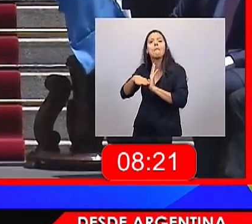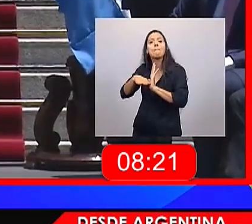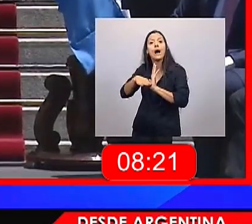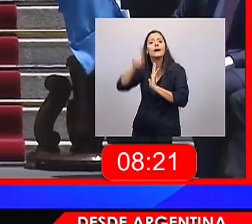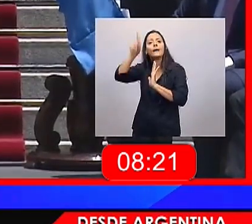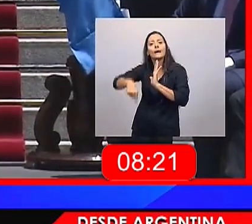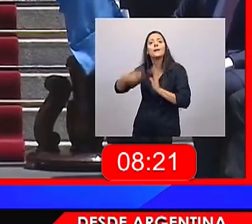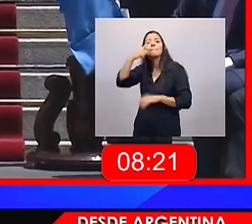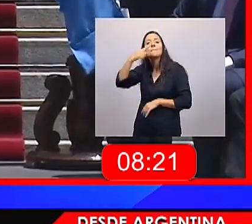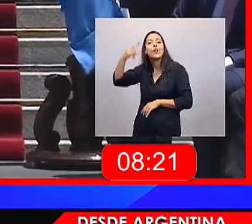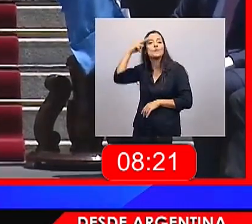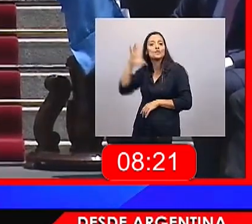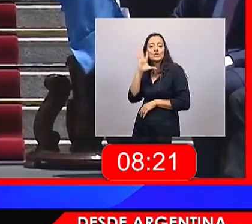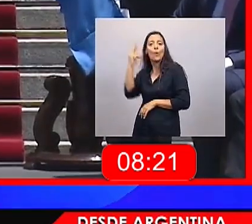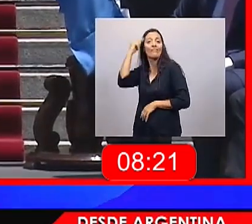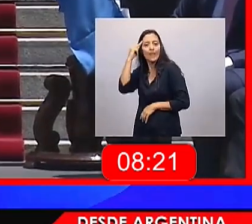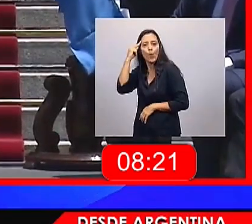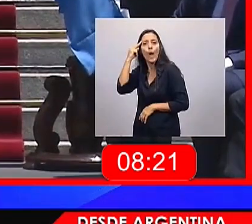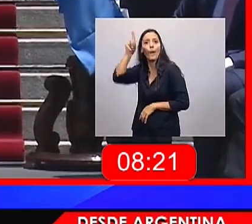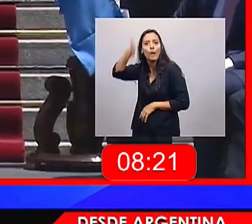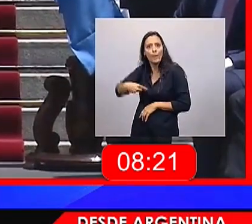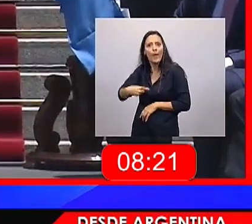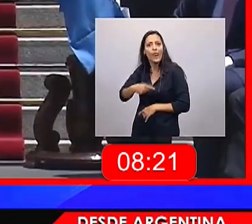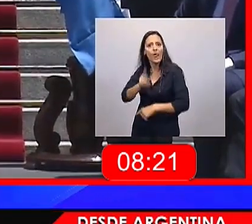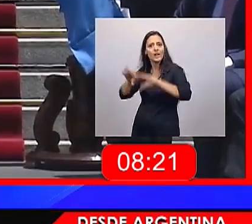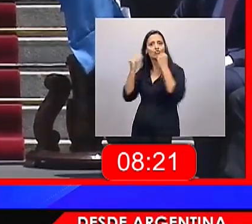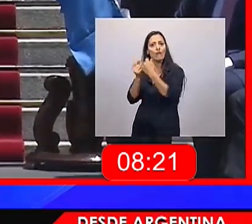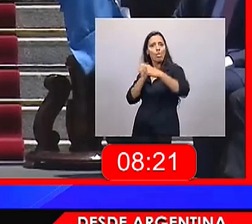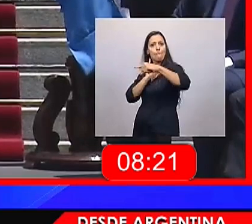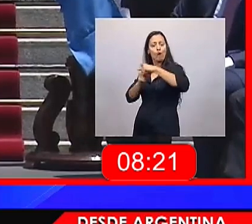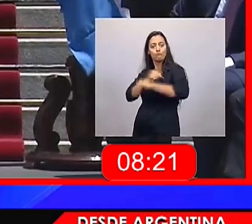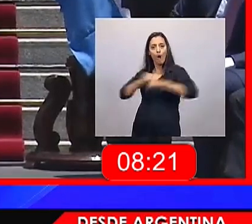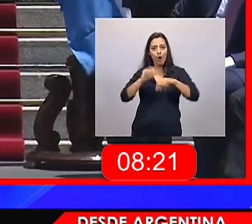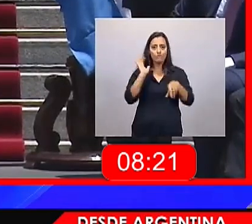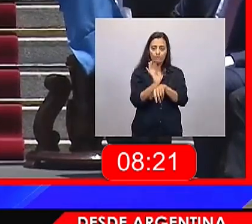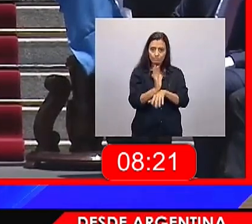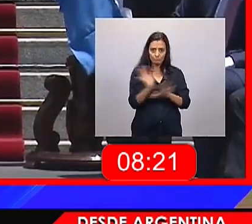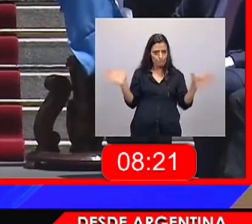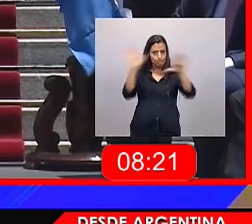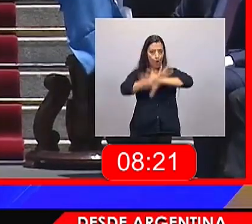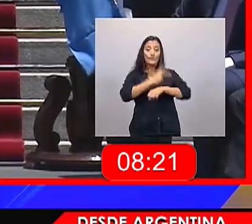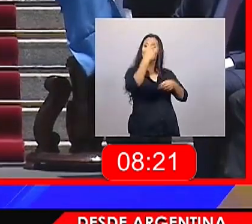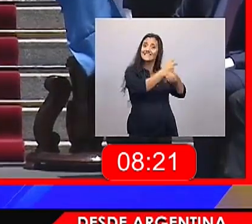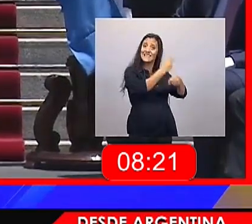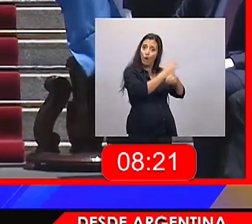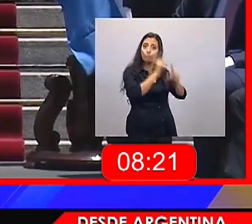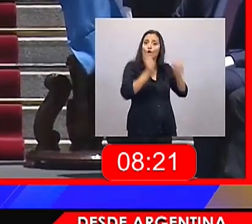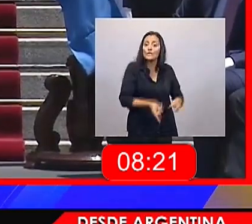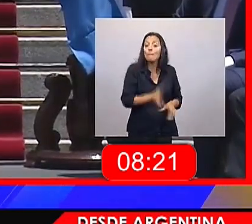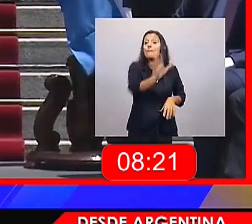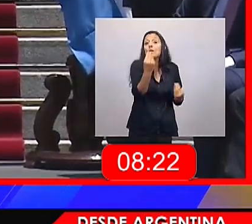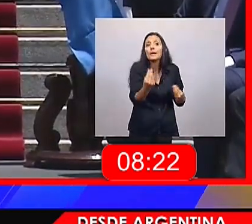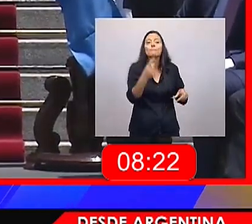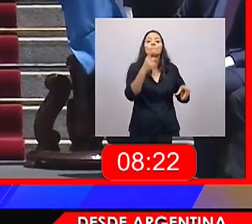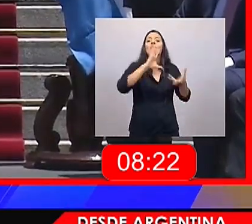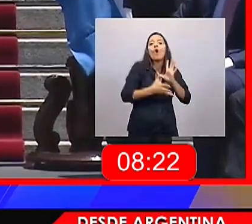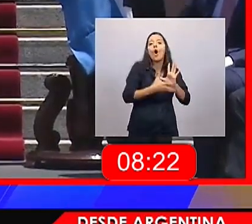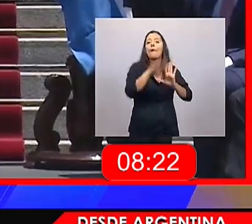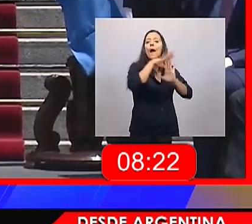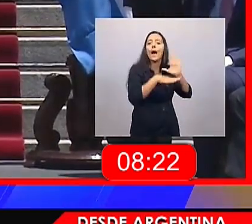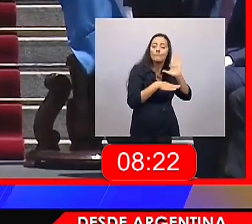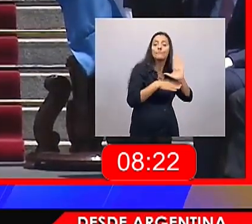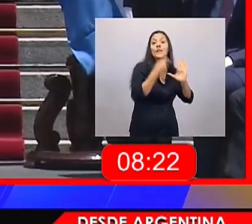la verdad es que el presidente y su equipo hasta acá han actuado con bastante pragmatismo, con bastante cautela.